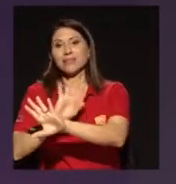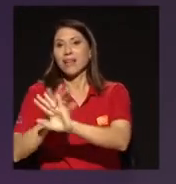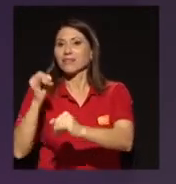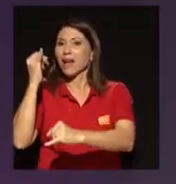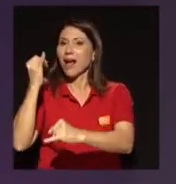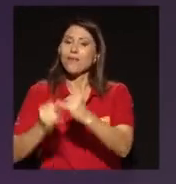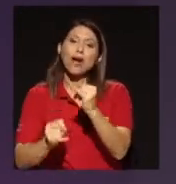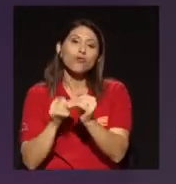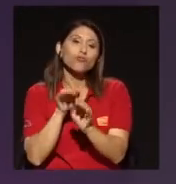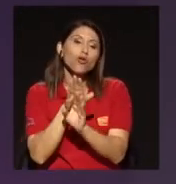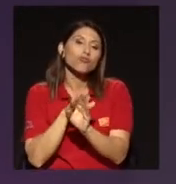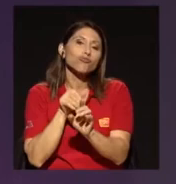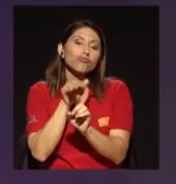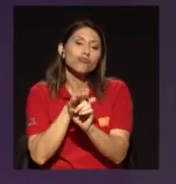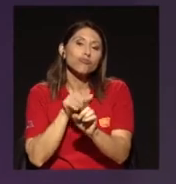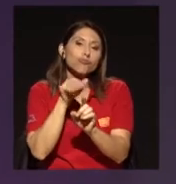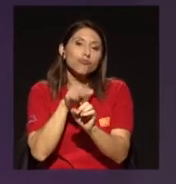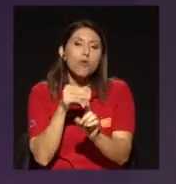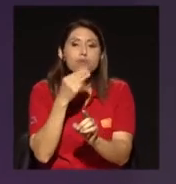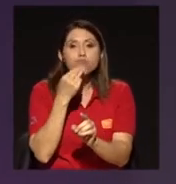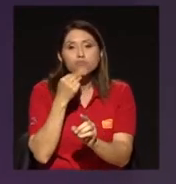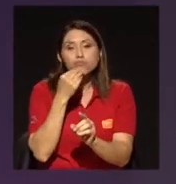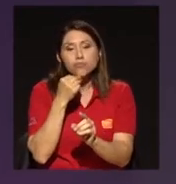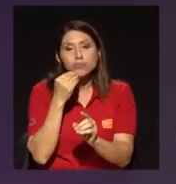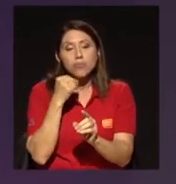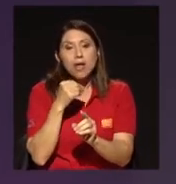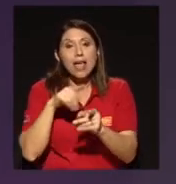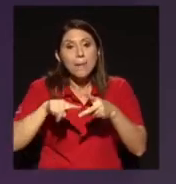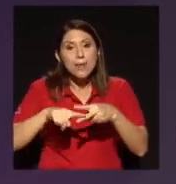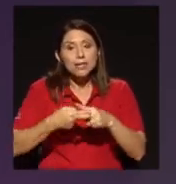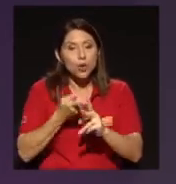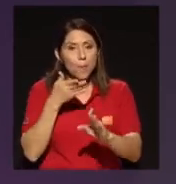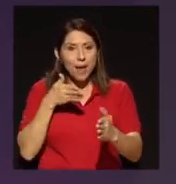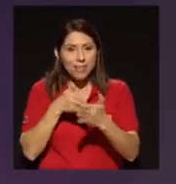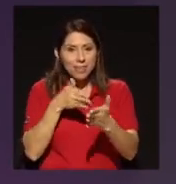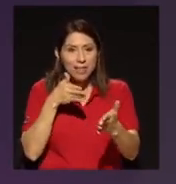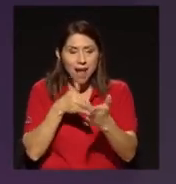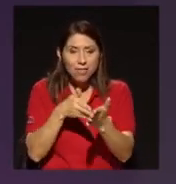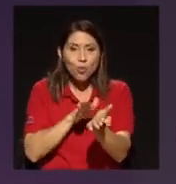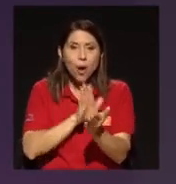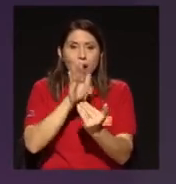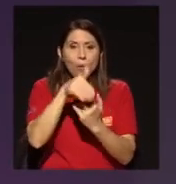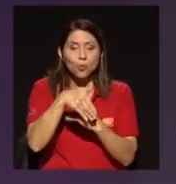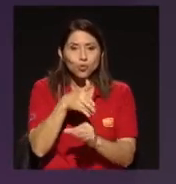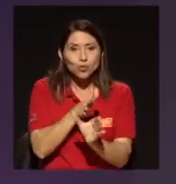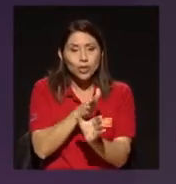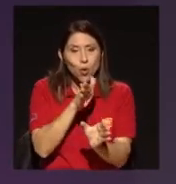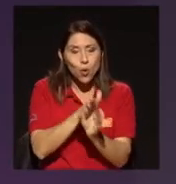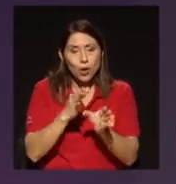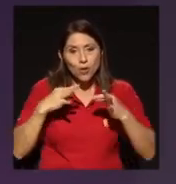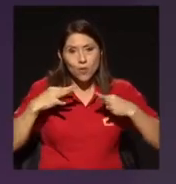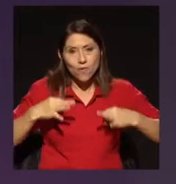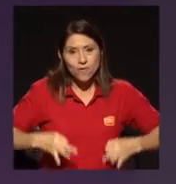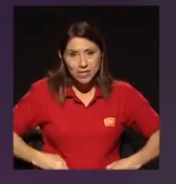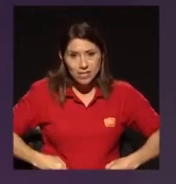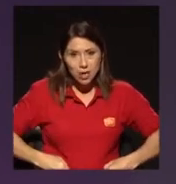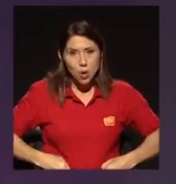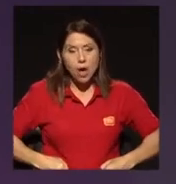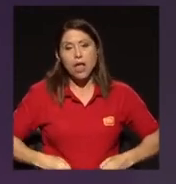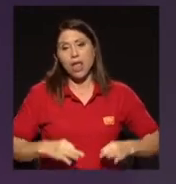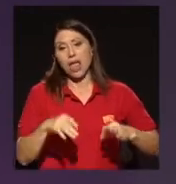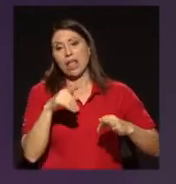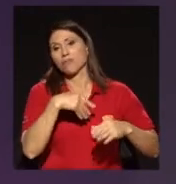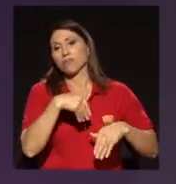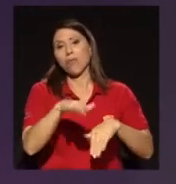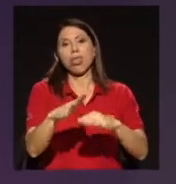maltrato, empezó el abuso físico directo o el abuso psicológico, empezó el encierro, y tal vez las